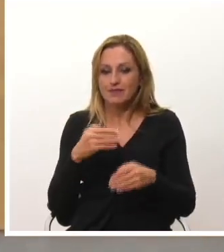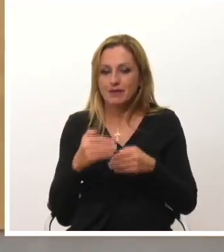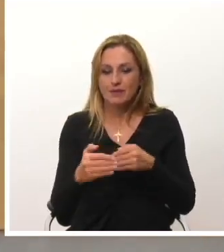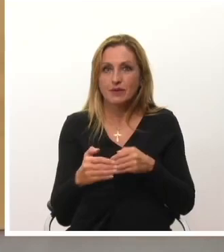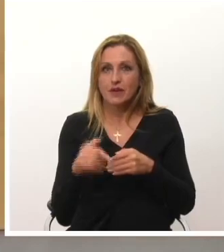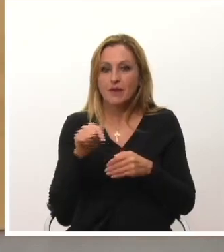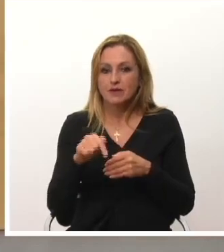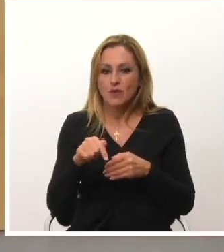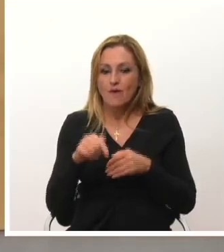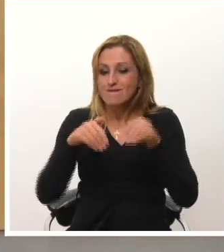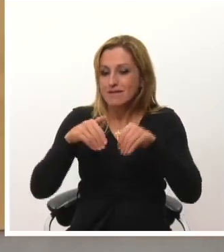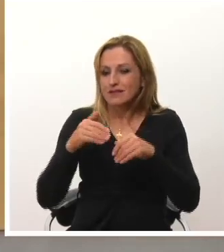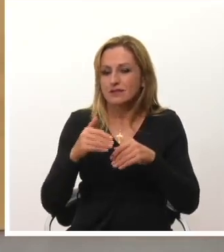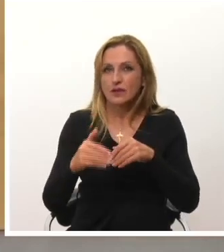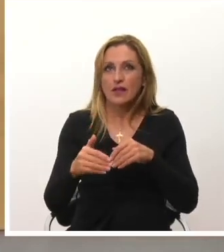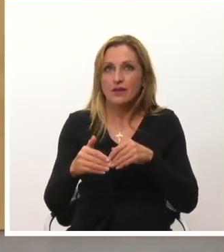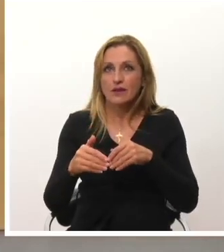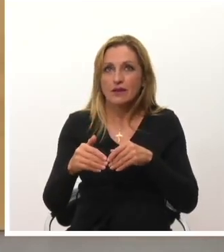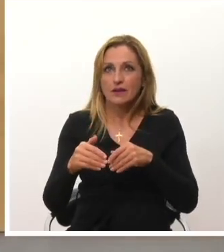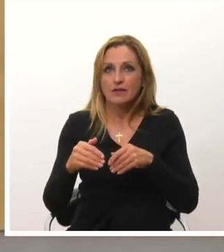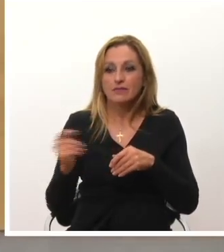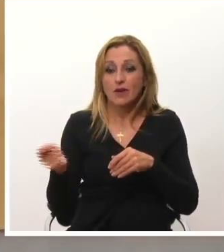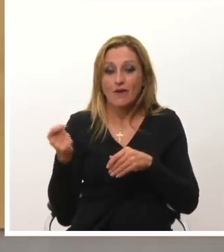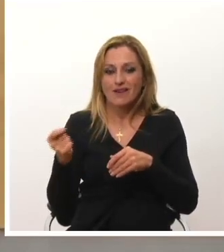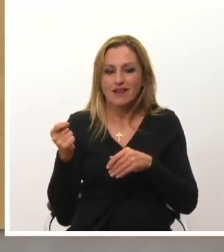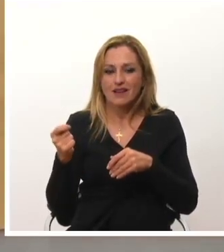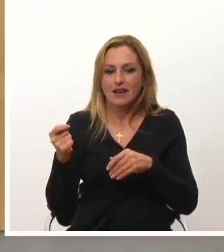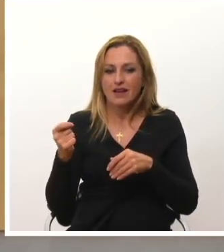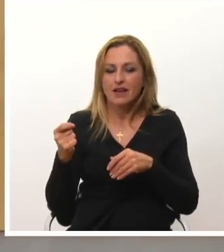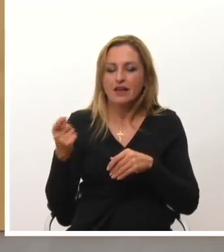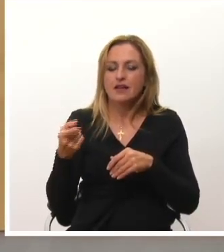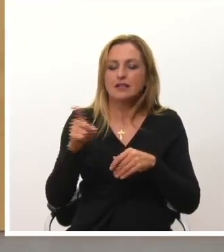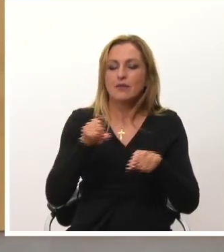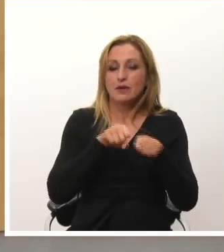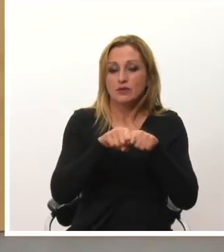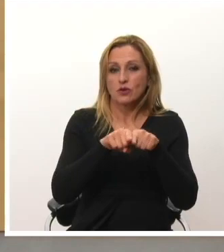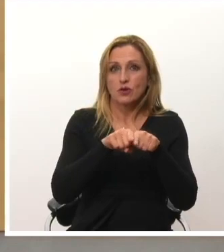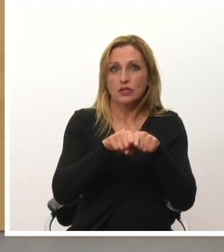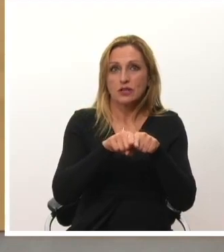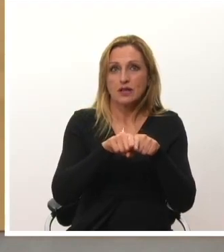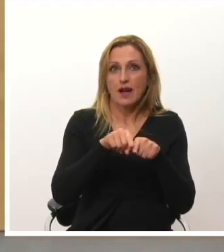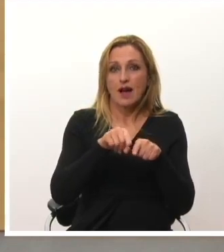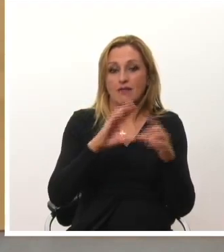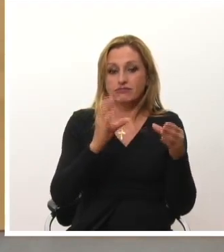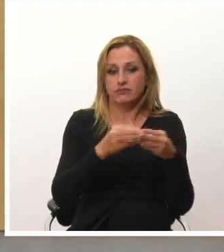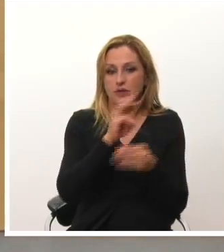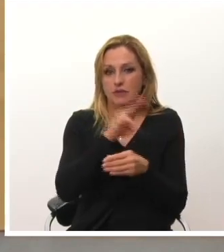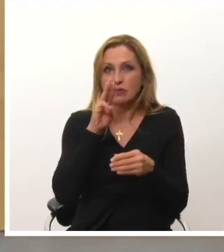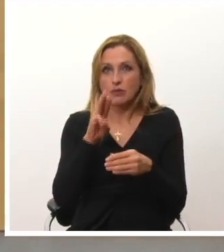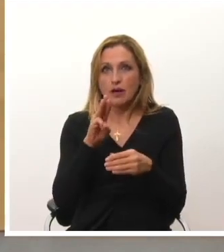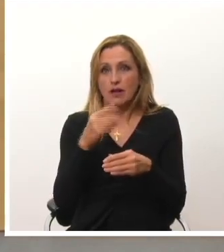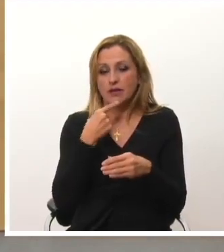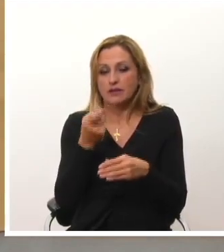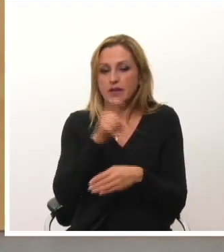su electorado Y de paso nos arrean a nosotros también nos critican al partido popular dice usted también